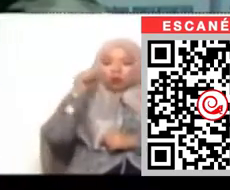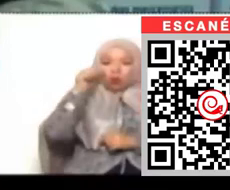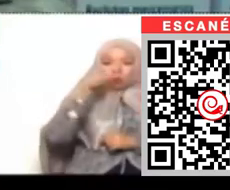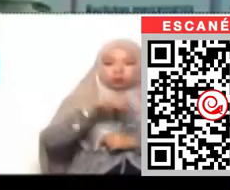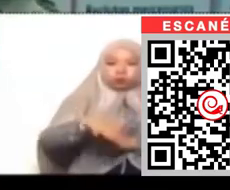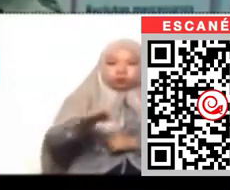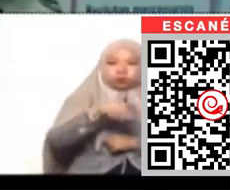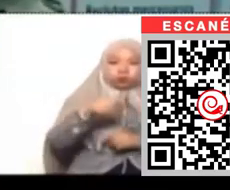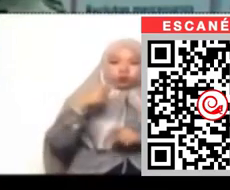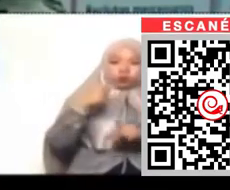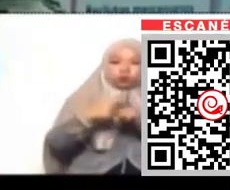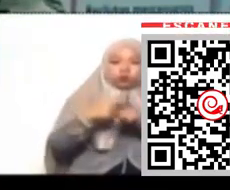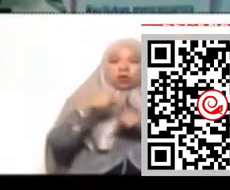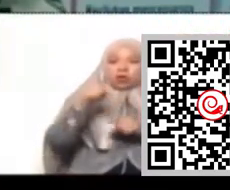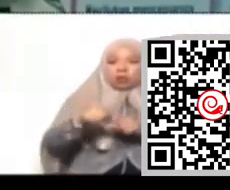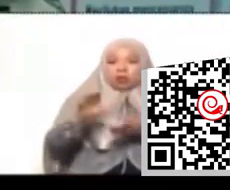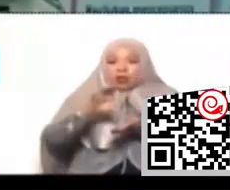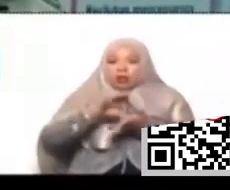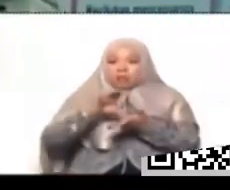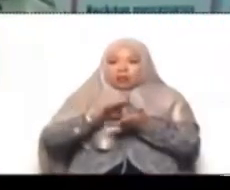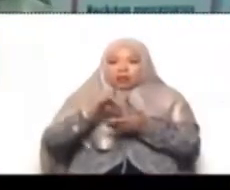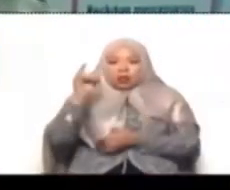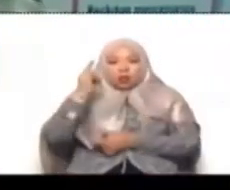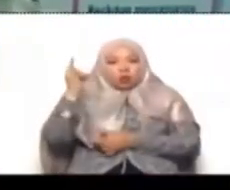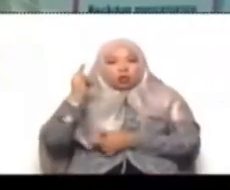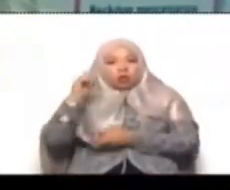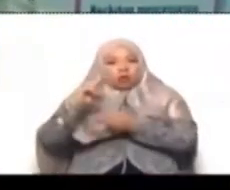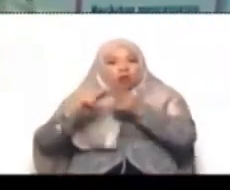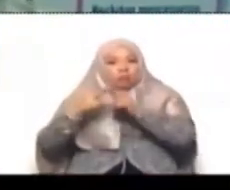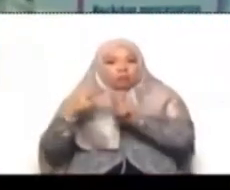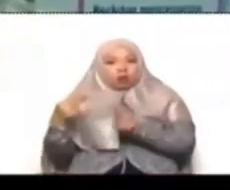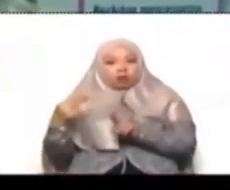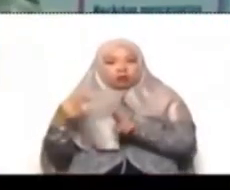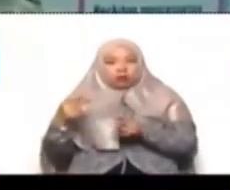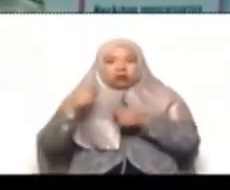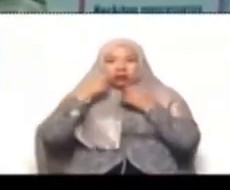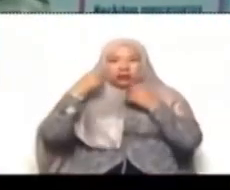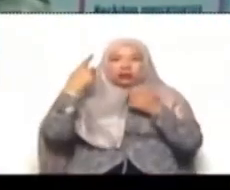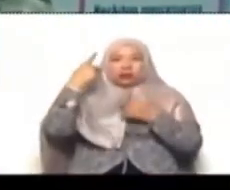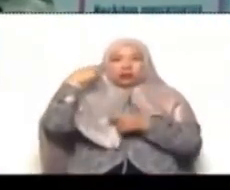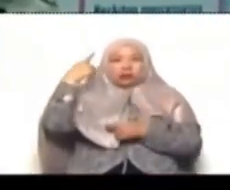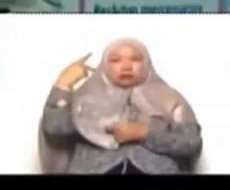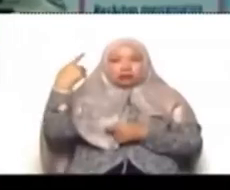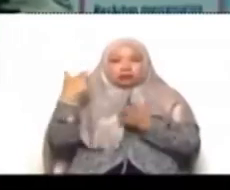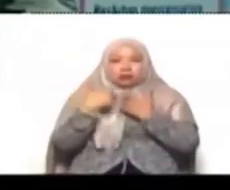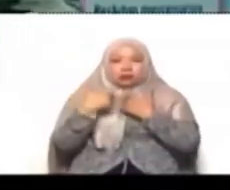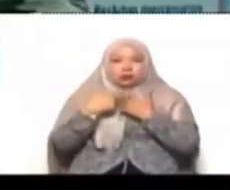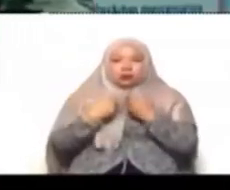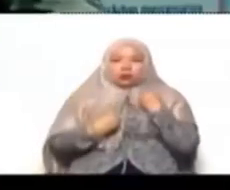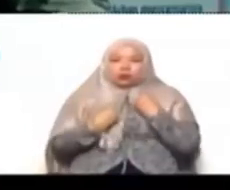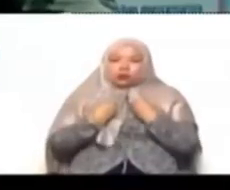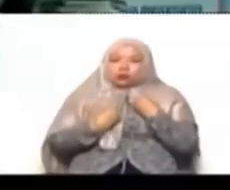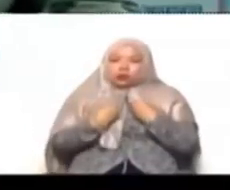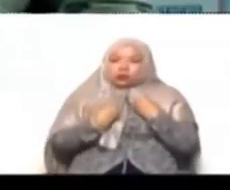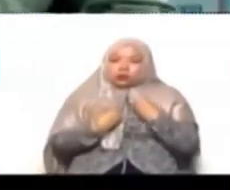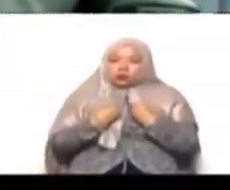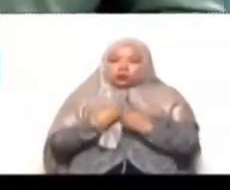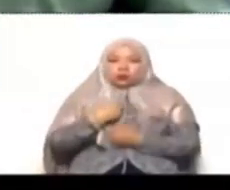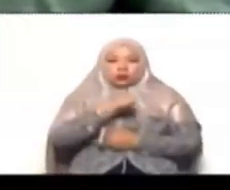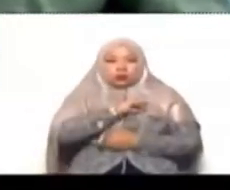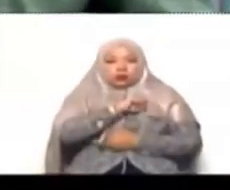Tarija, en La Paz. Una campaña de guerra psicológica, chicos, de destrucción. Hemos